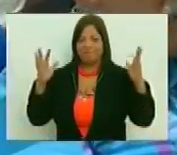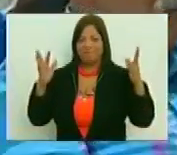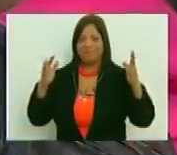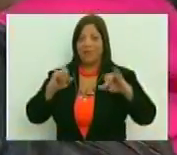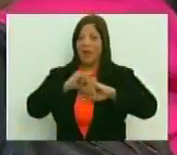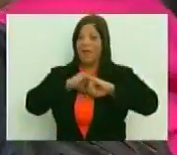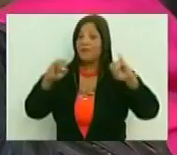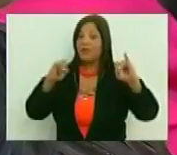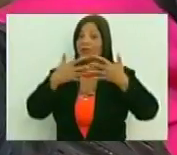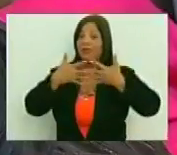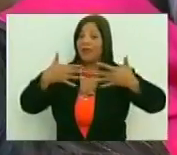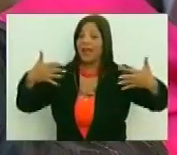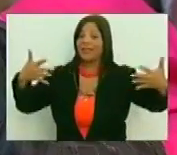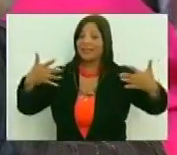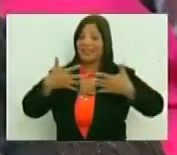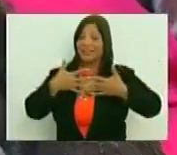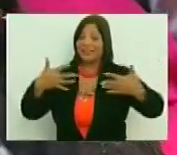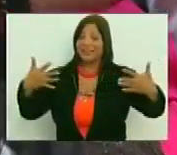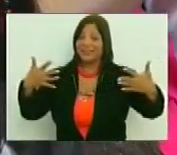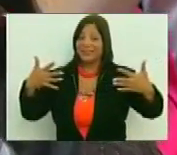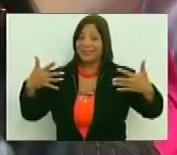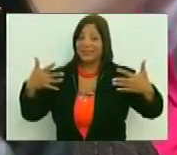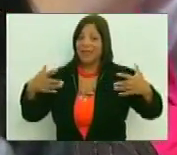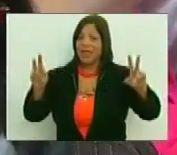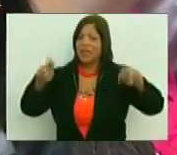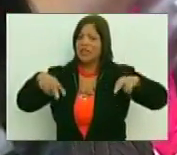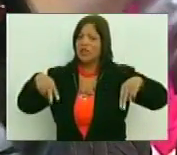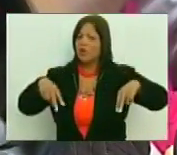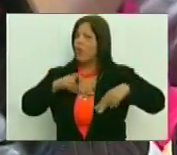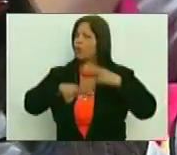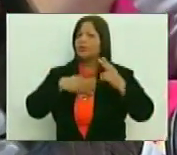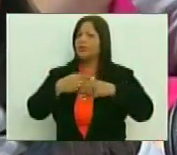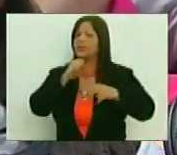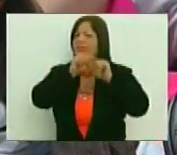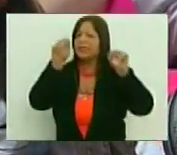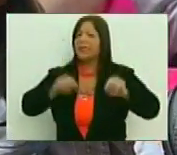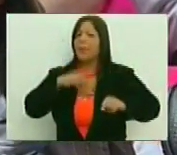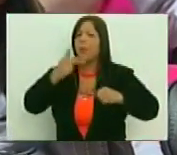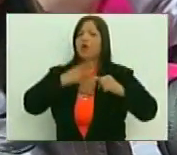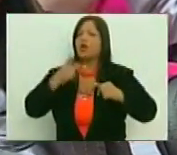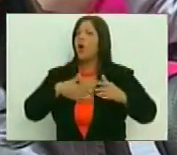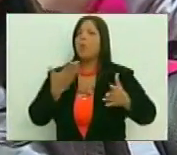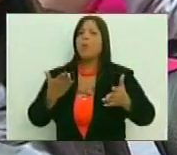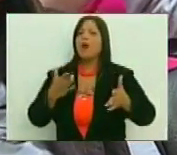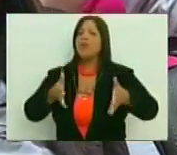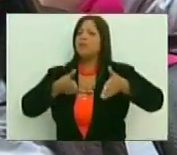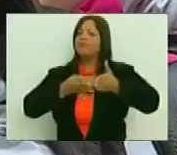Termino con esta frase: ningún sistema político puede ser